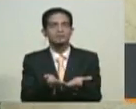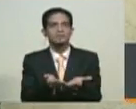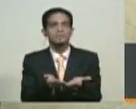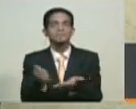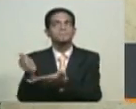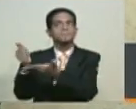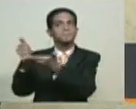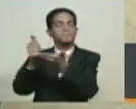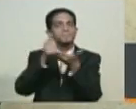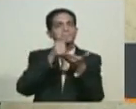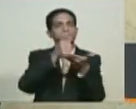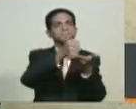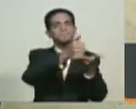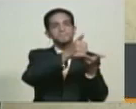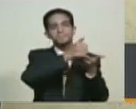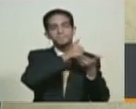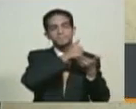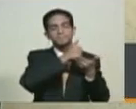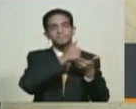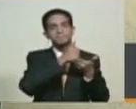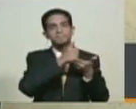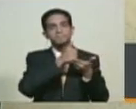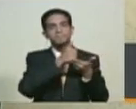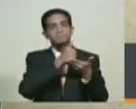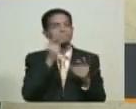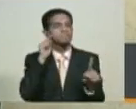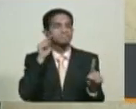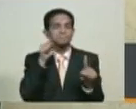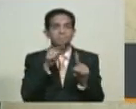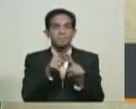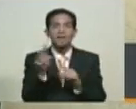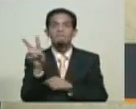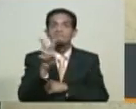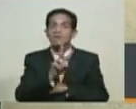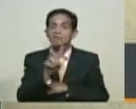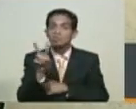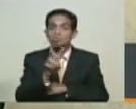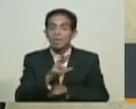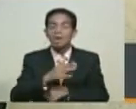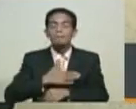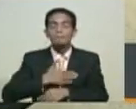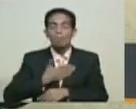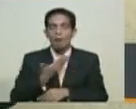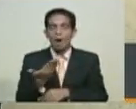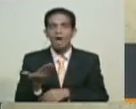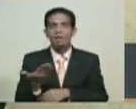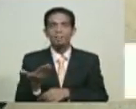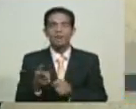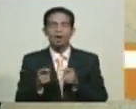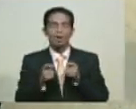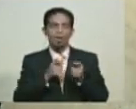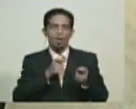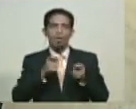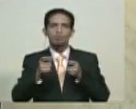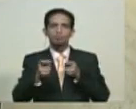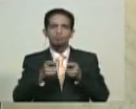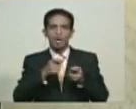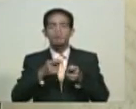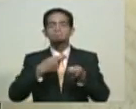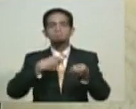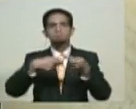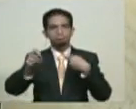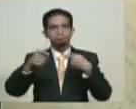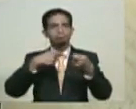posibilidades, potencialidades para que Venezuela pueda más seguir manejando sus cuentas internacionales, tanto públicas